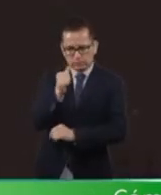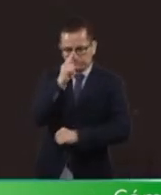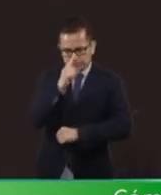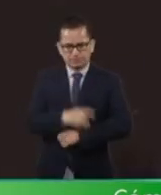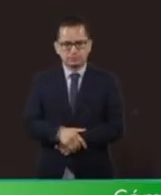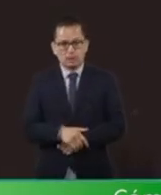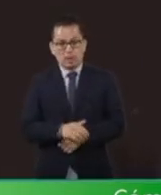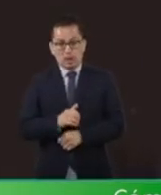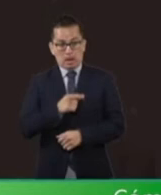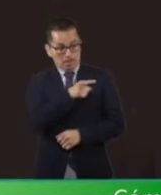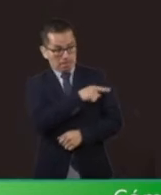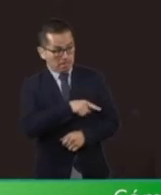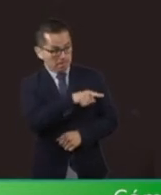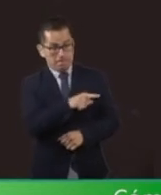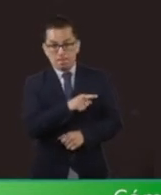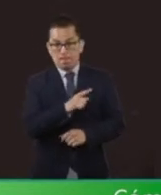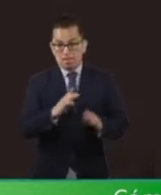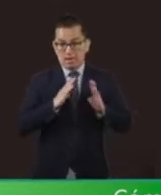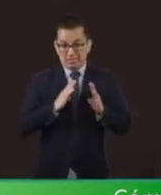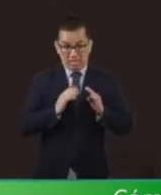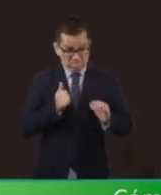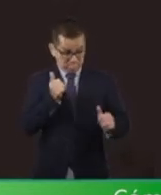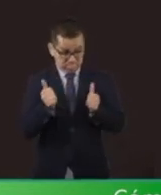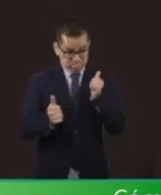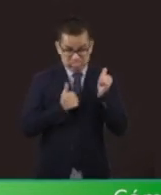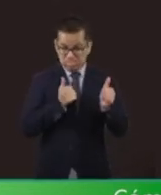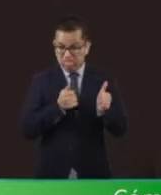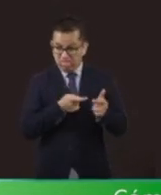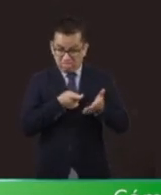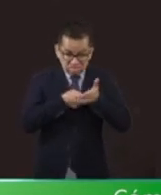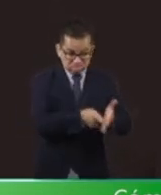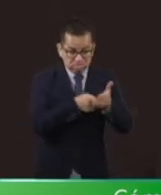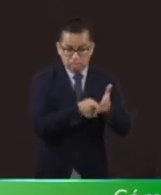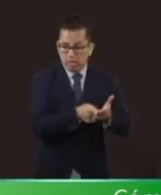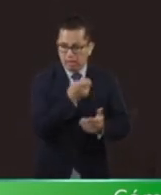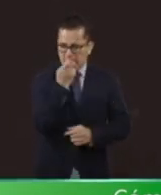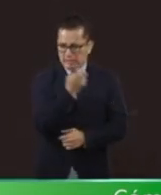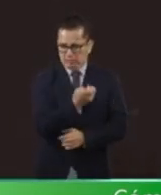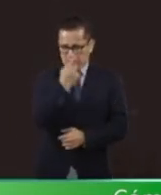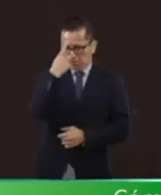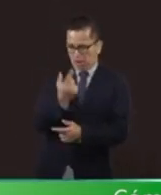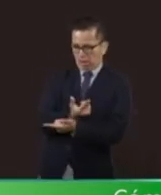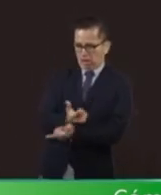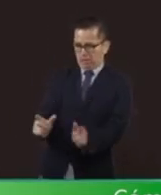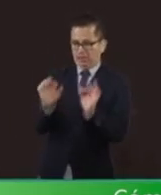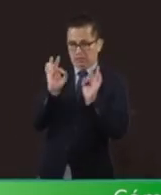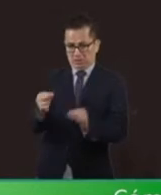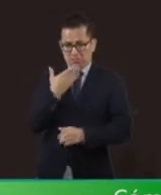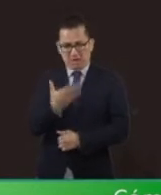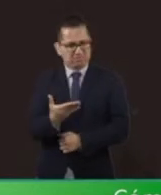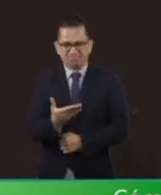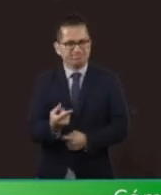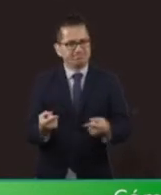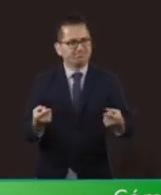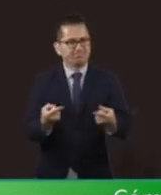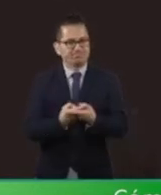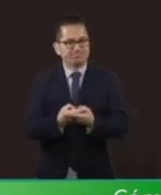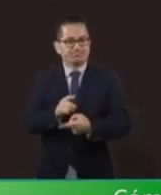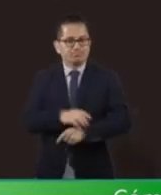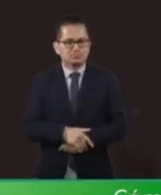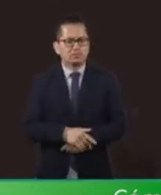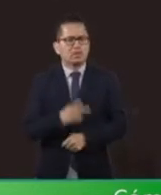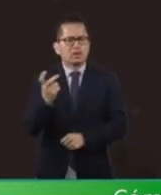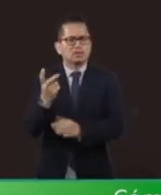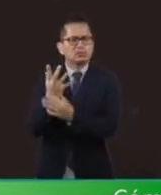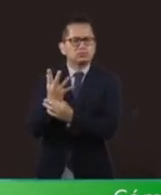incompatible con los elementos de la pacífica y verdadera libertad. Estas palabras, pronunciadas hace más